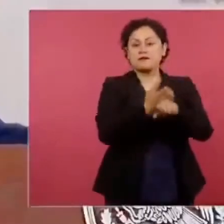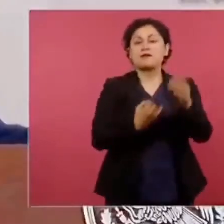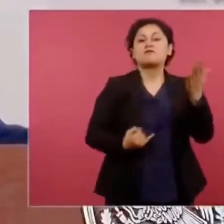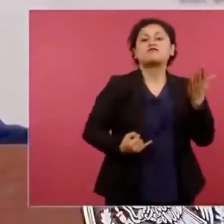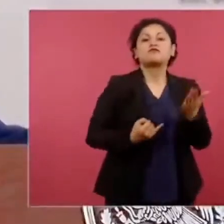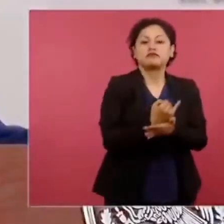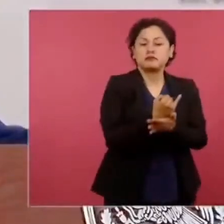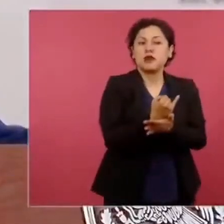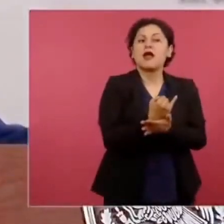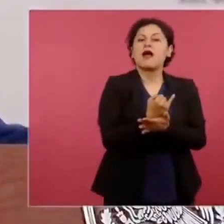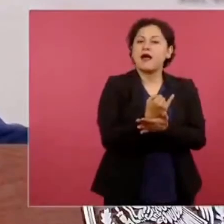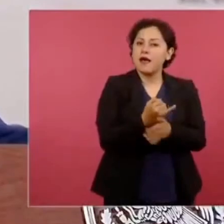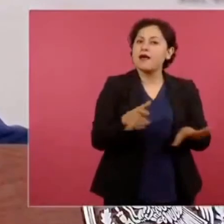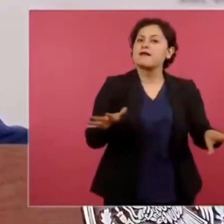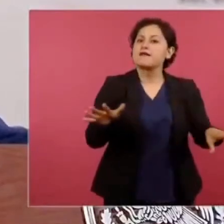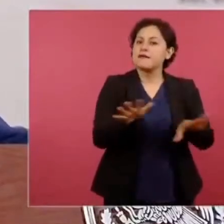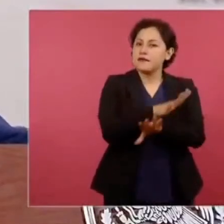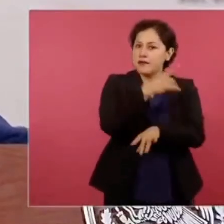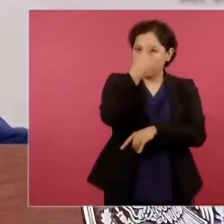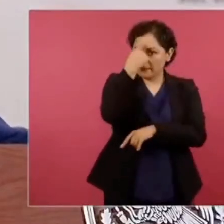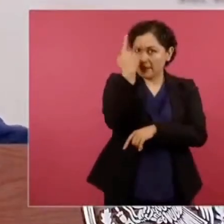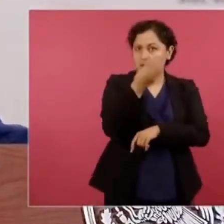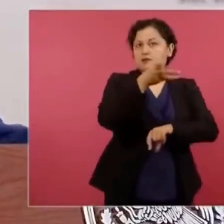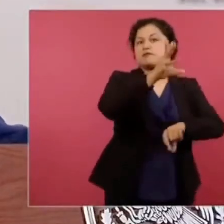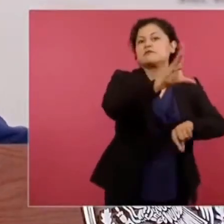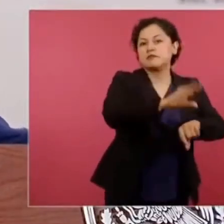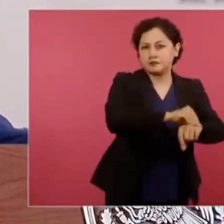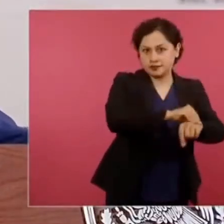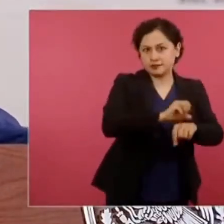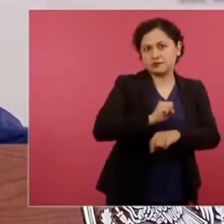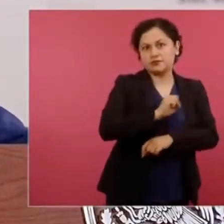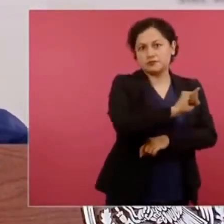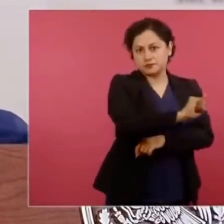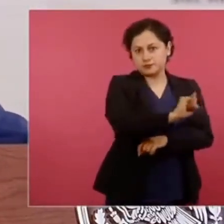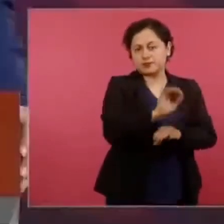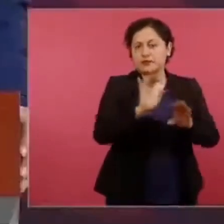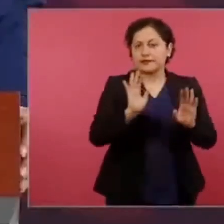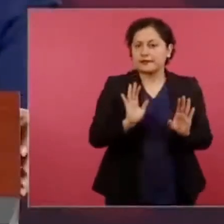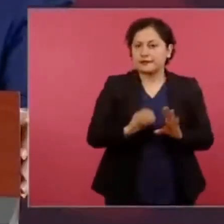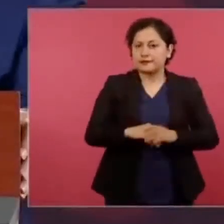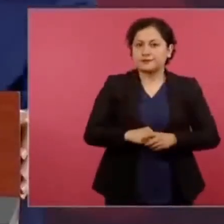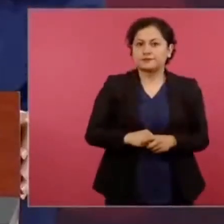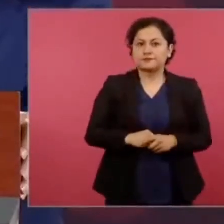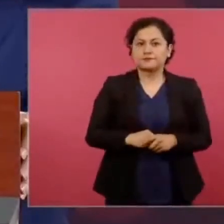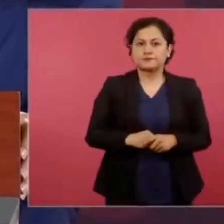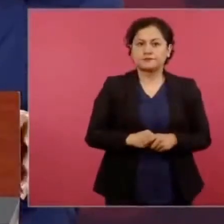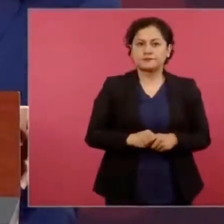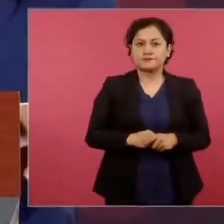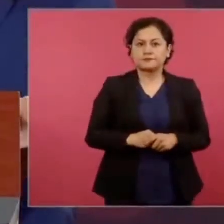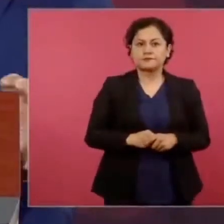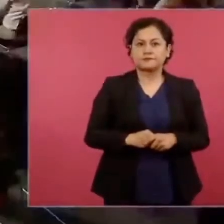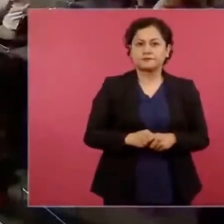para que puedan recibir remesas. No así